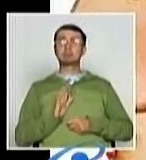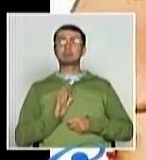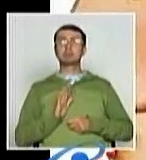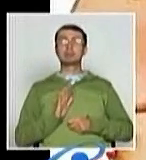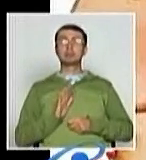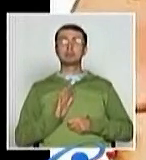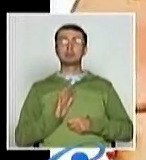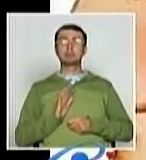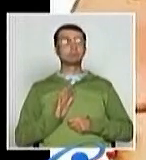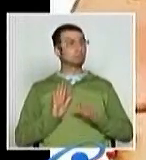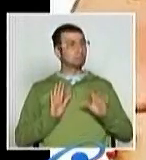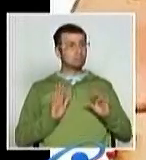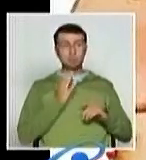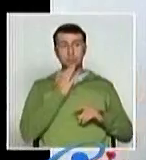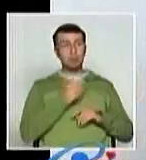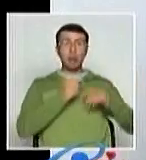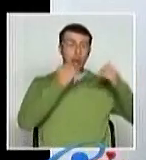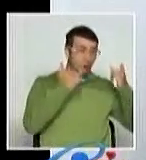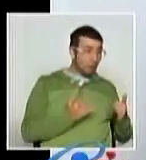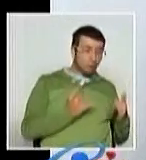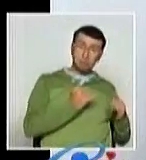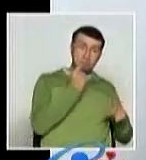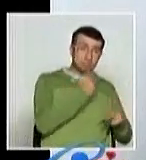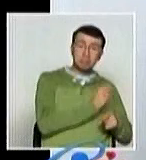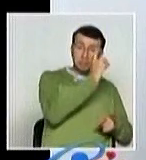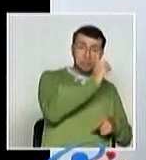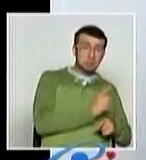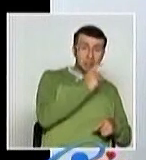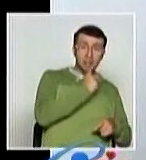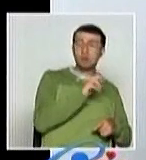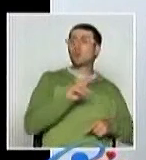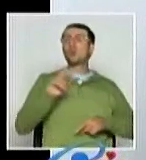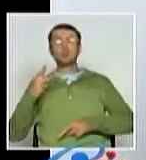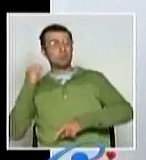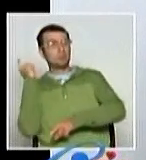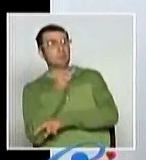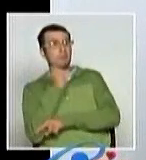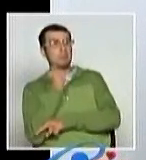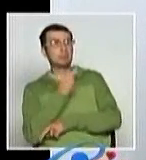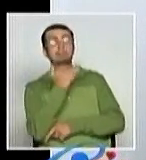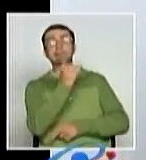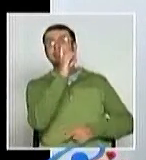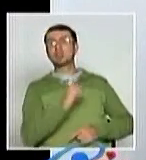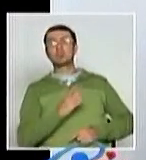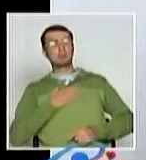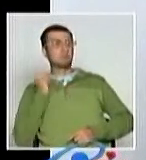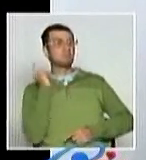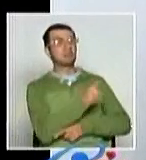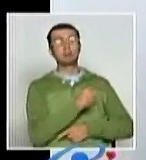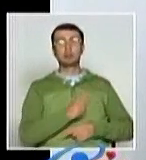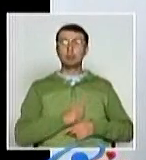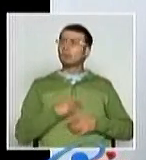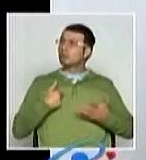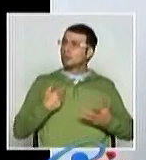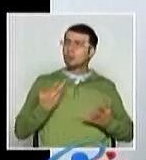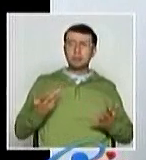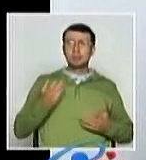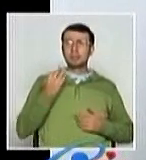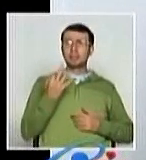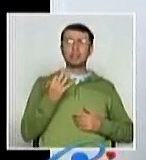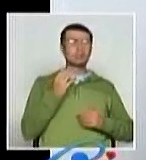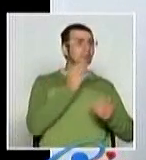dice pues si no la toma otros la toman por él y es donde uno dice Pero por qué ha estado en tres cuatro